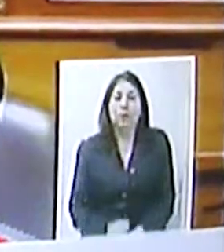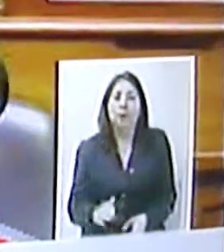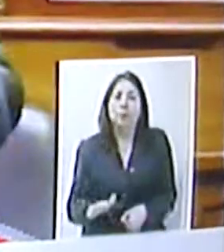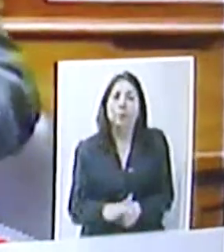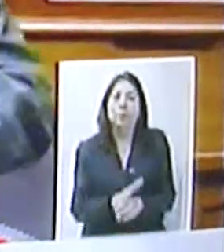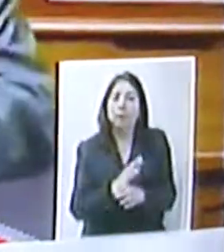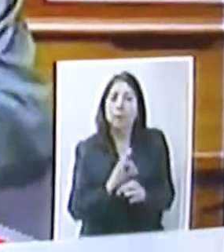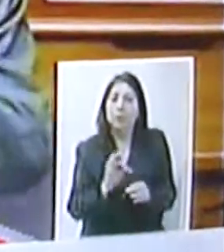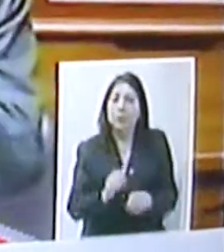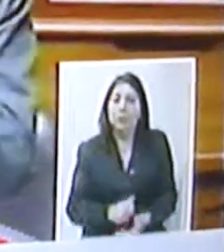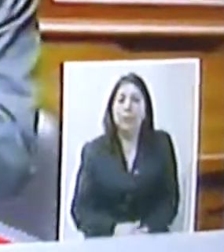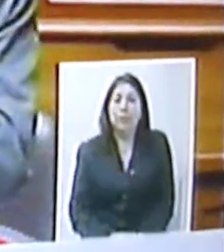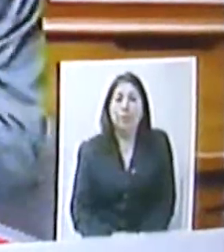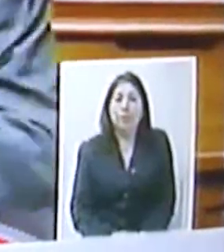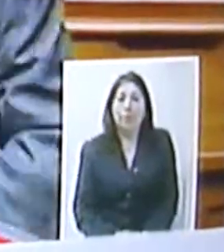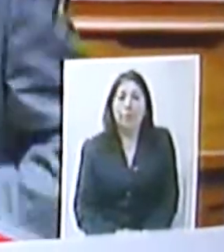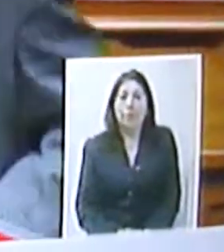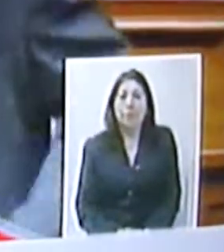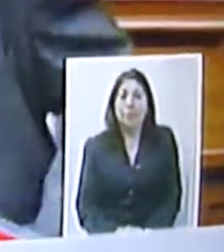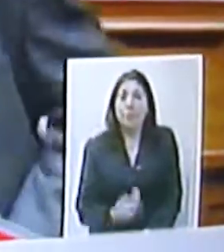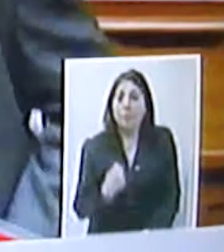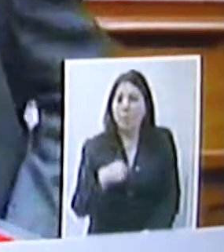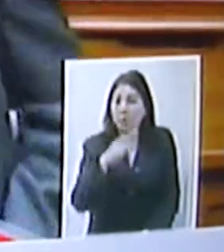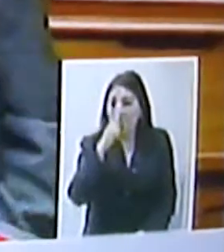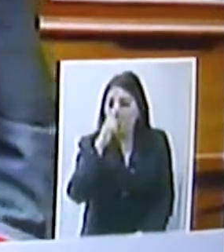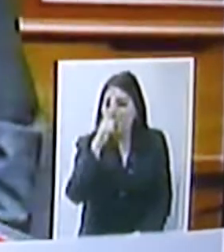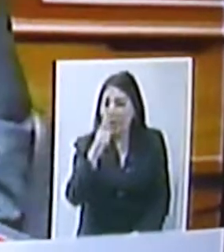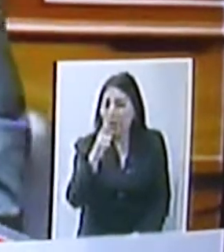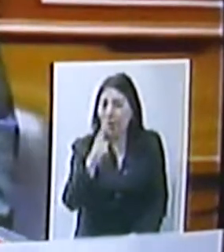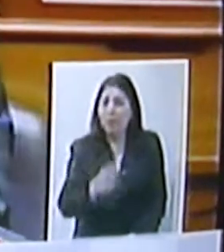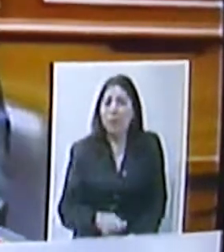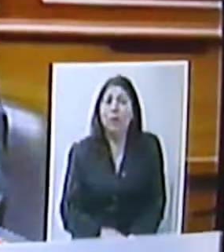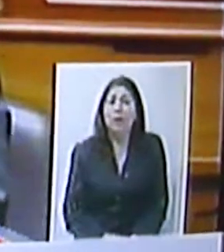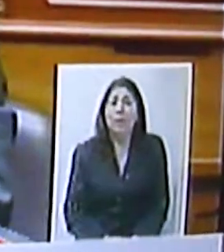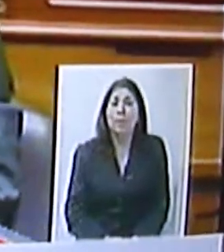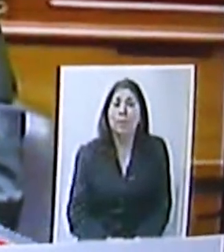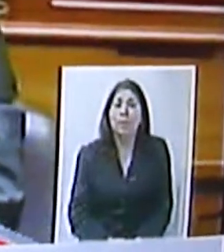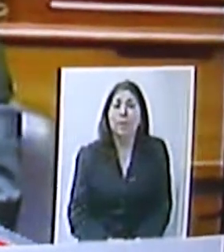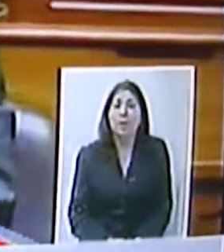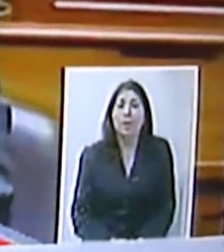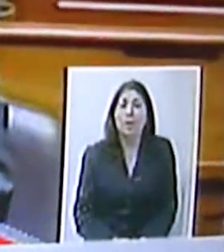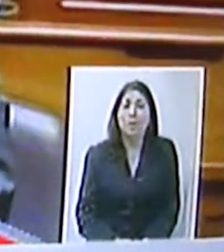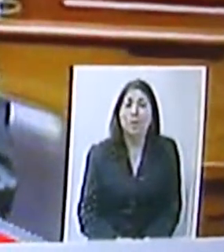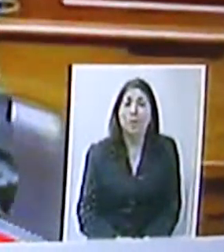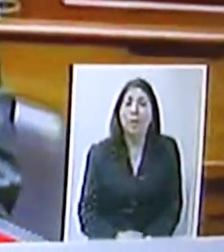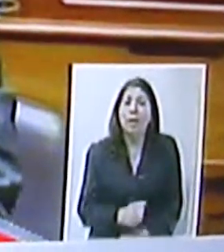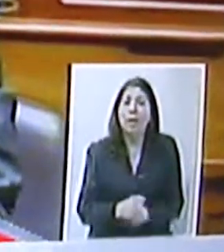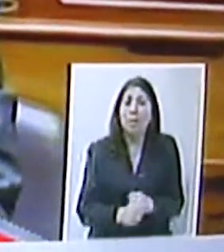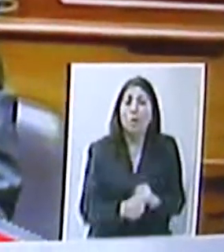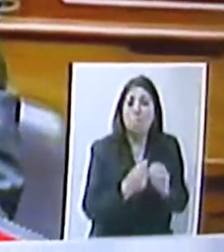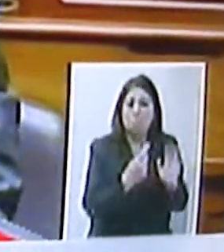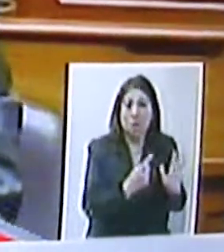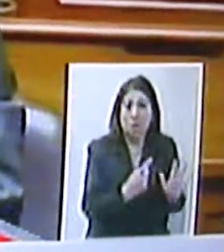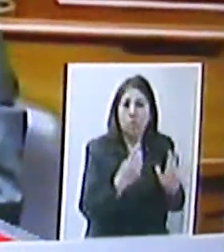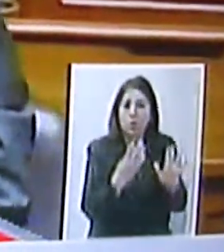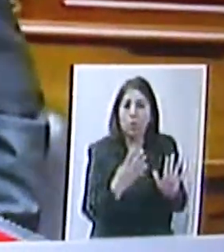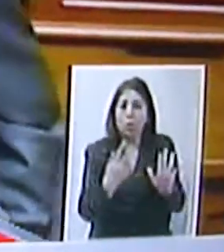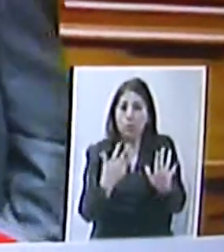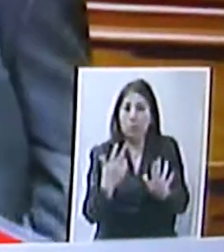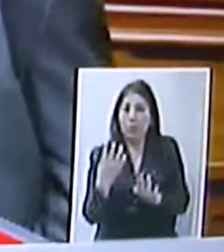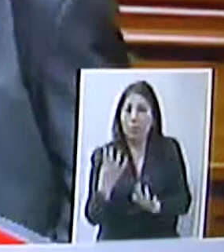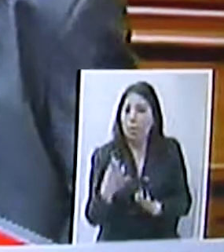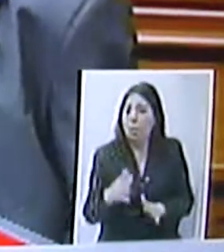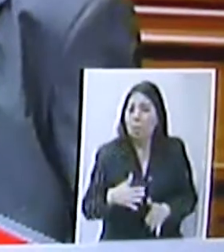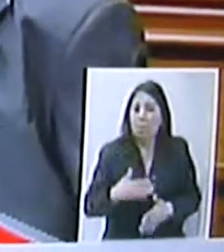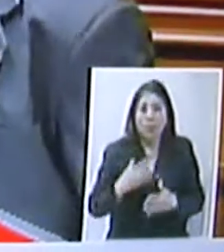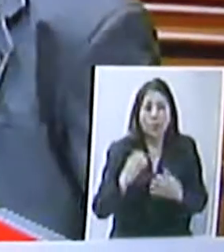soberanía energética, en nuestra patria, desde 1984, no se ha